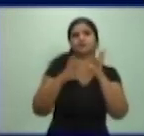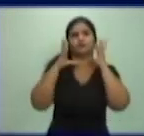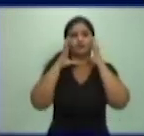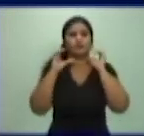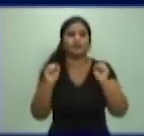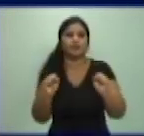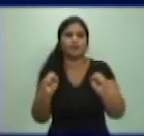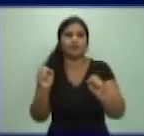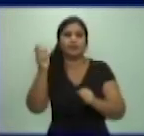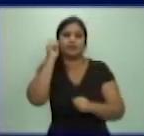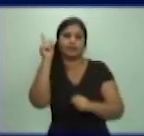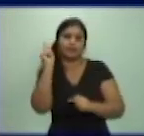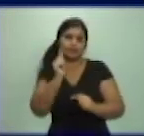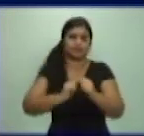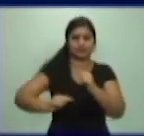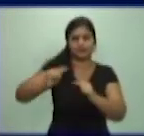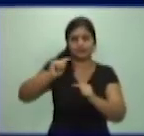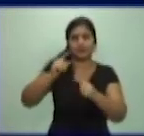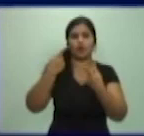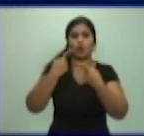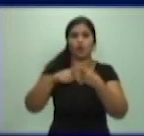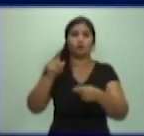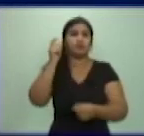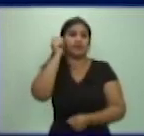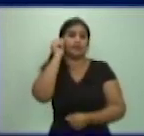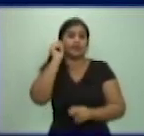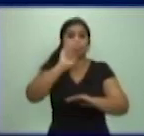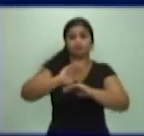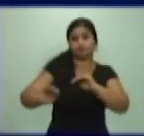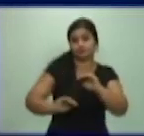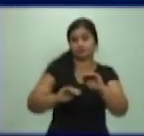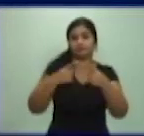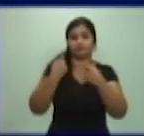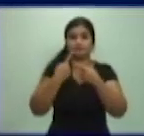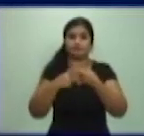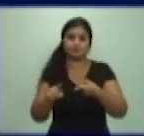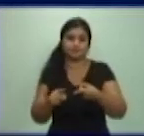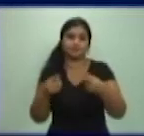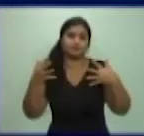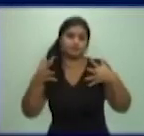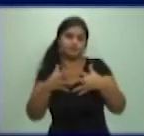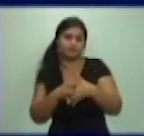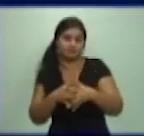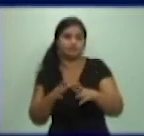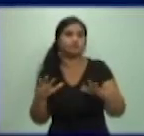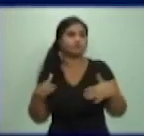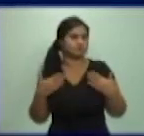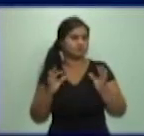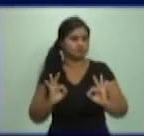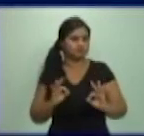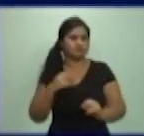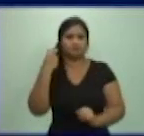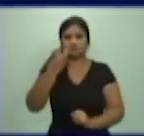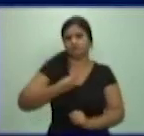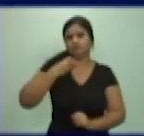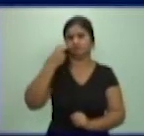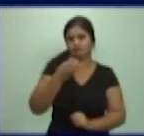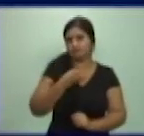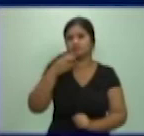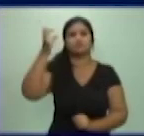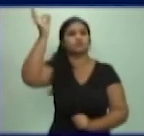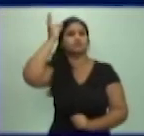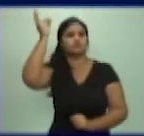ideas secundarias y las delimitando. Y la estructuración de oraciones, que tiene que ver todo con la coherencia, la claridad, la propiedad del lenguaje, la cohesión, el uso